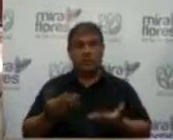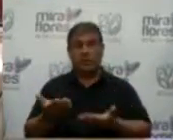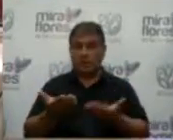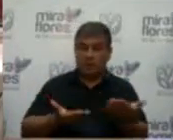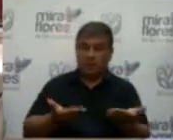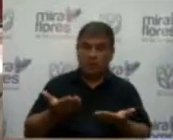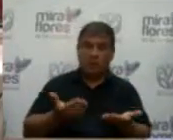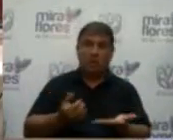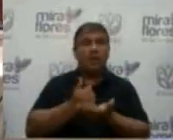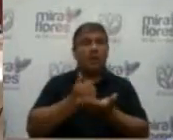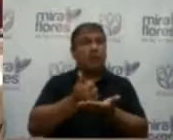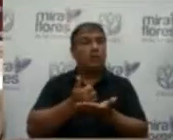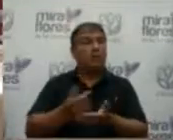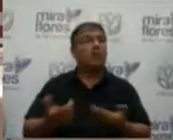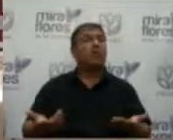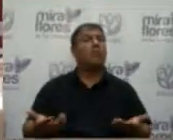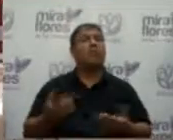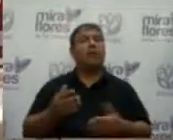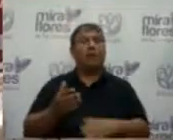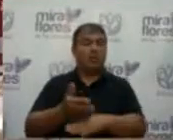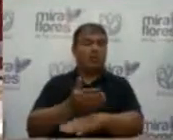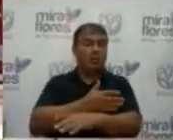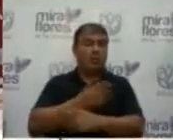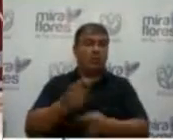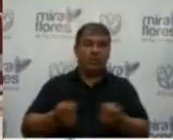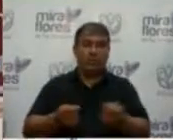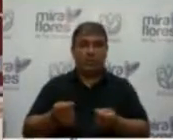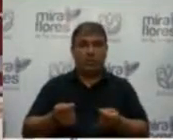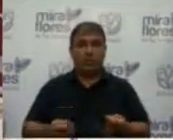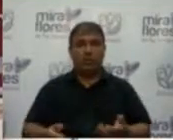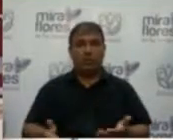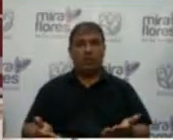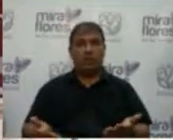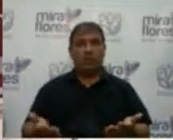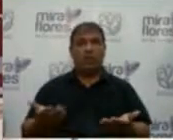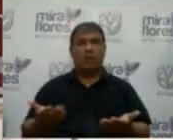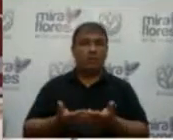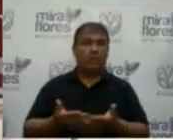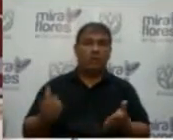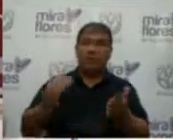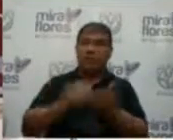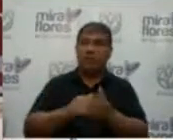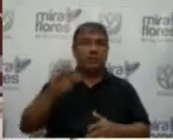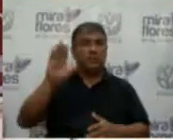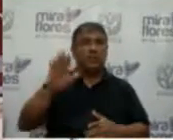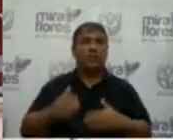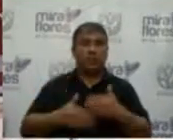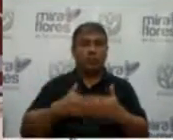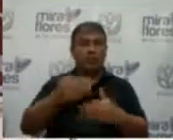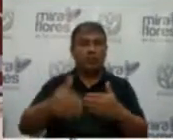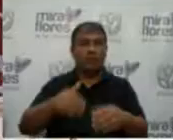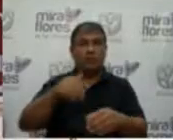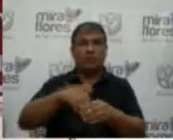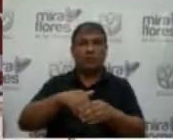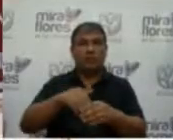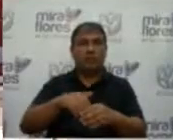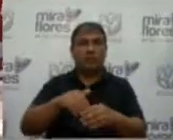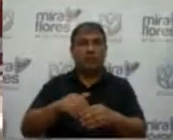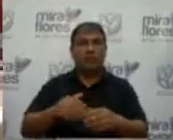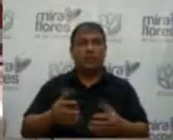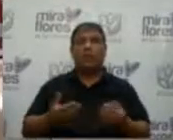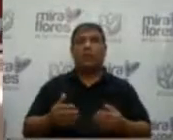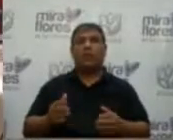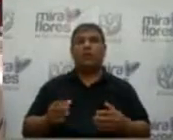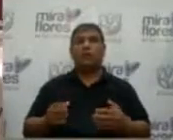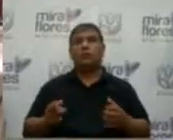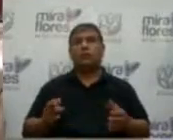sirven para la mejora de esta administración, sin duda. Si no hay más intervenciones, procederíamos a votar. Aquellos miembros del Consejo